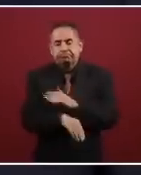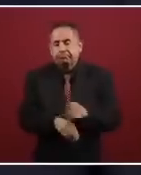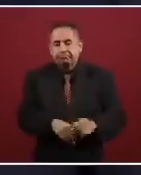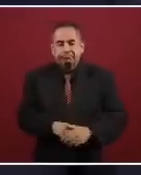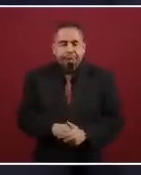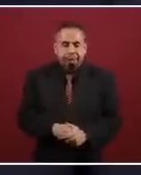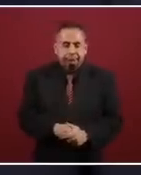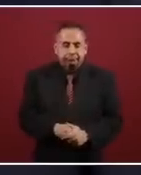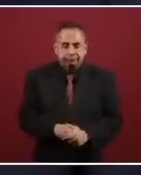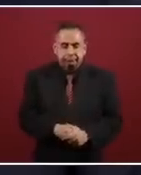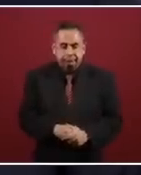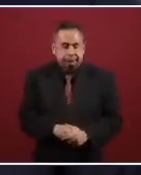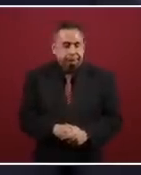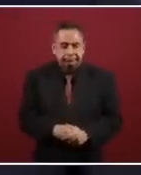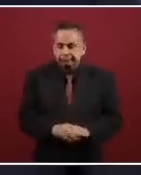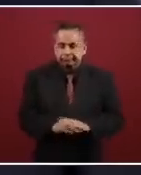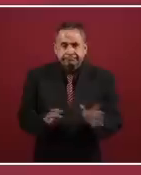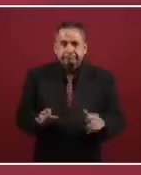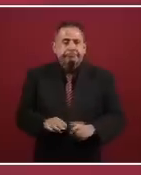se